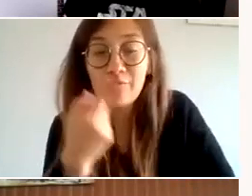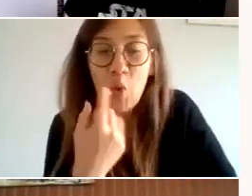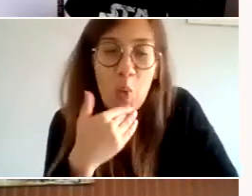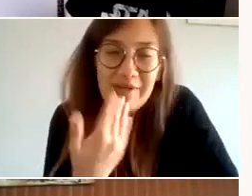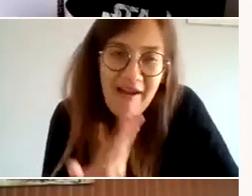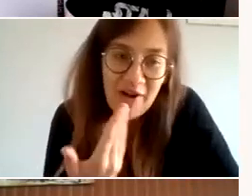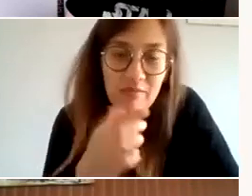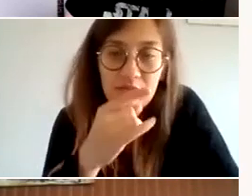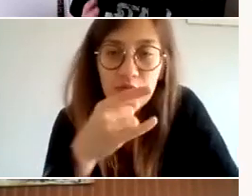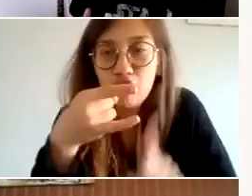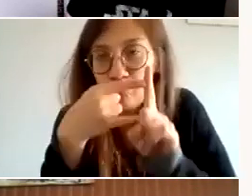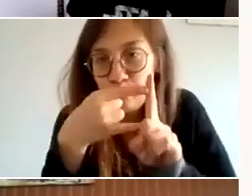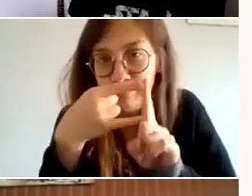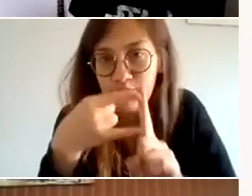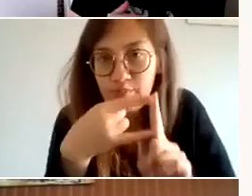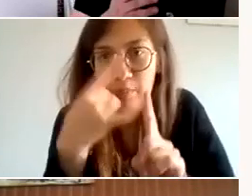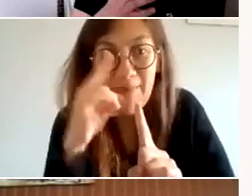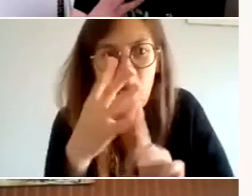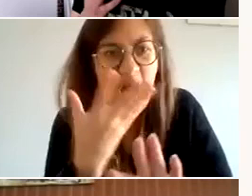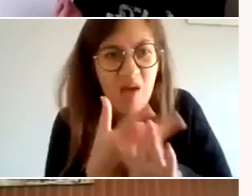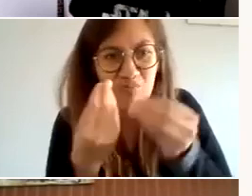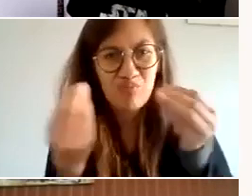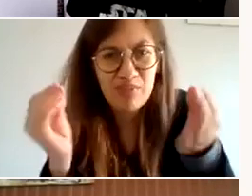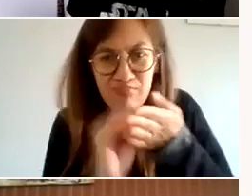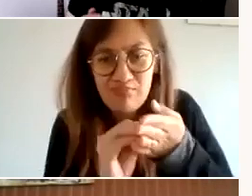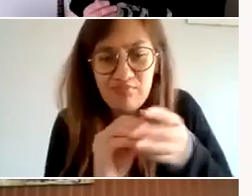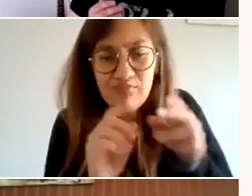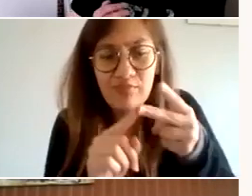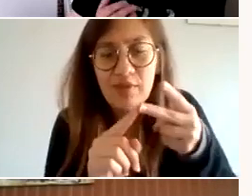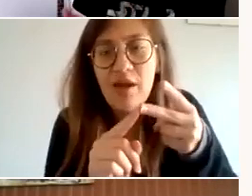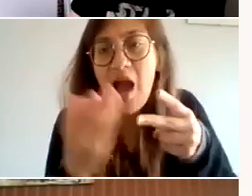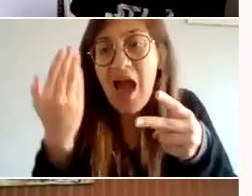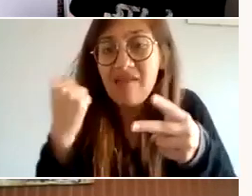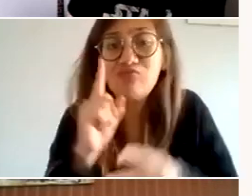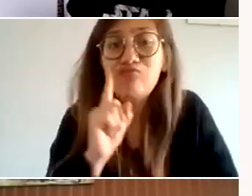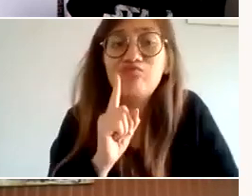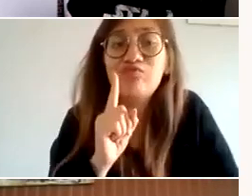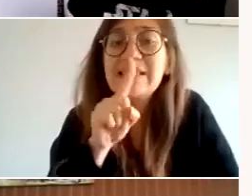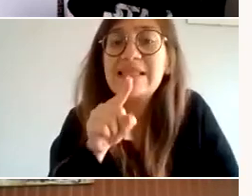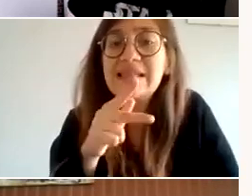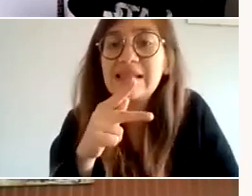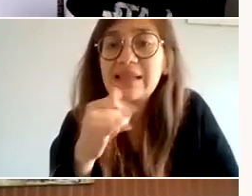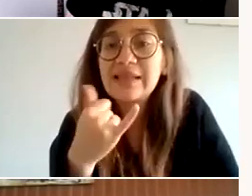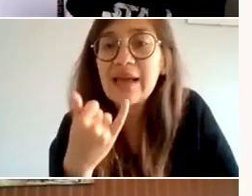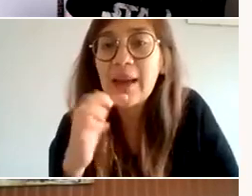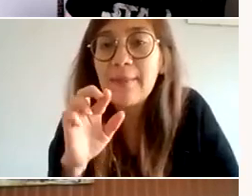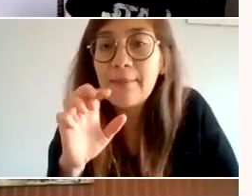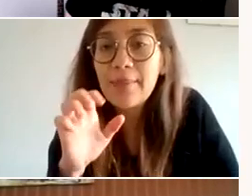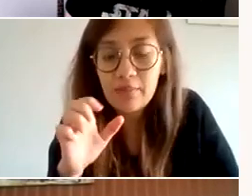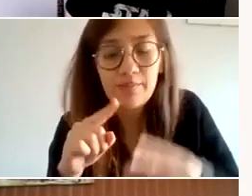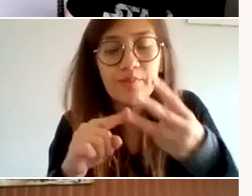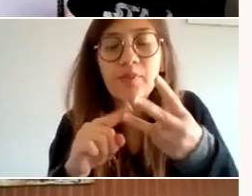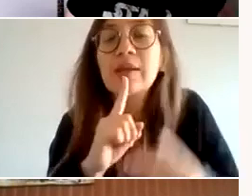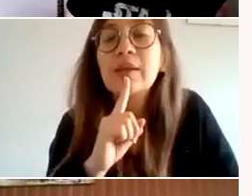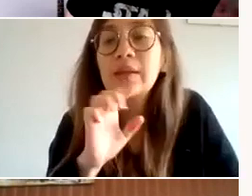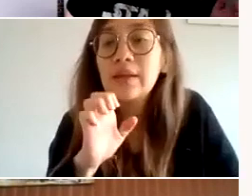ahora, que es Zoom, pero no es la única. De hecho, antes ya estaba Skype, Teams, que también es de Microsoft, la